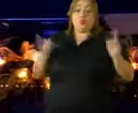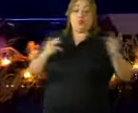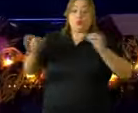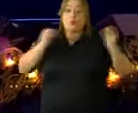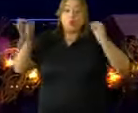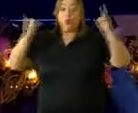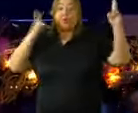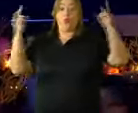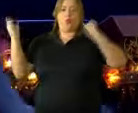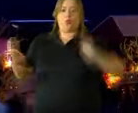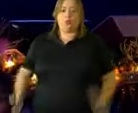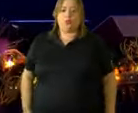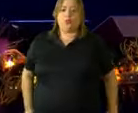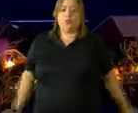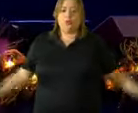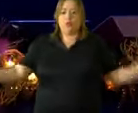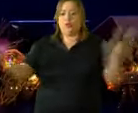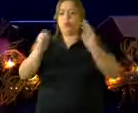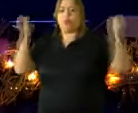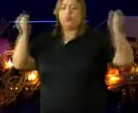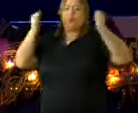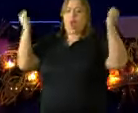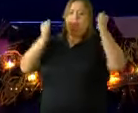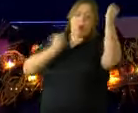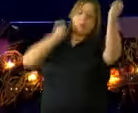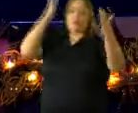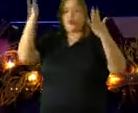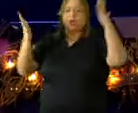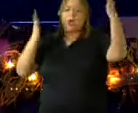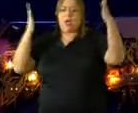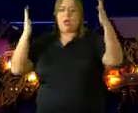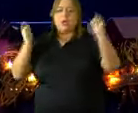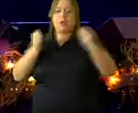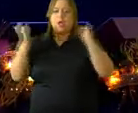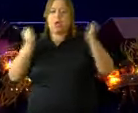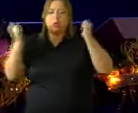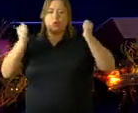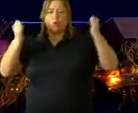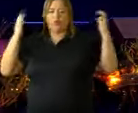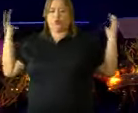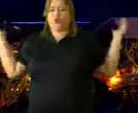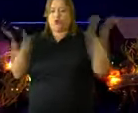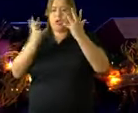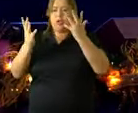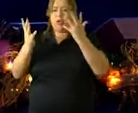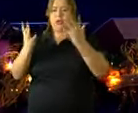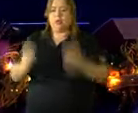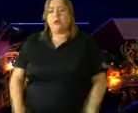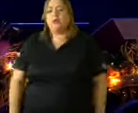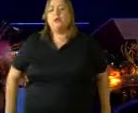Oh, oh, aleluya, aleluya.